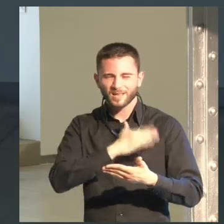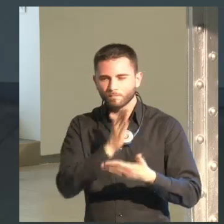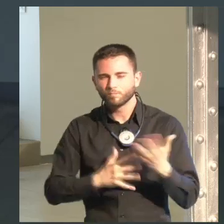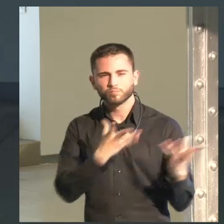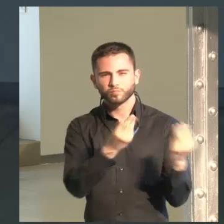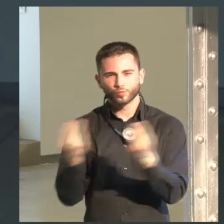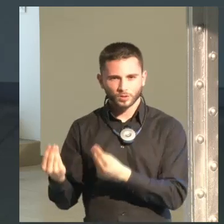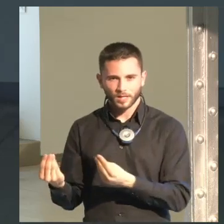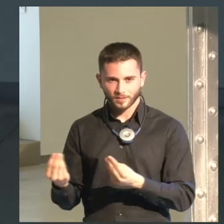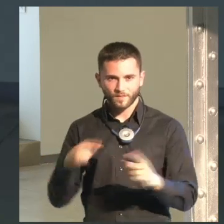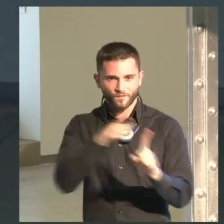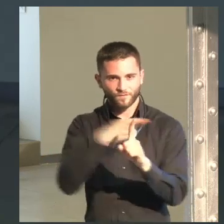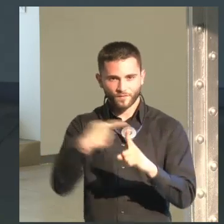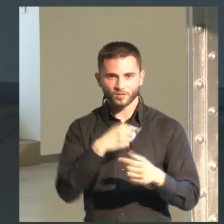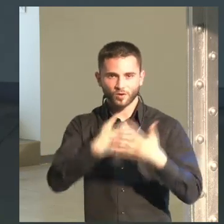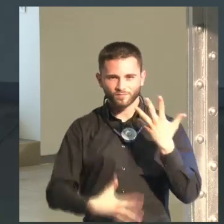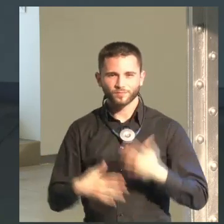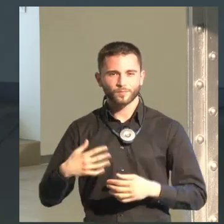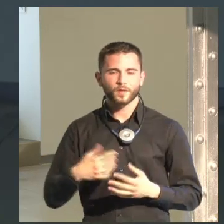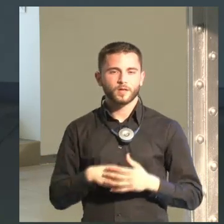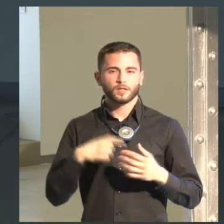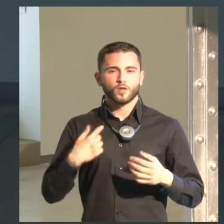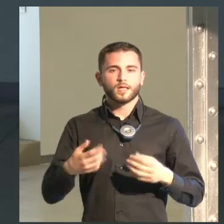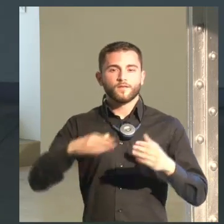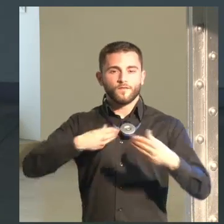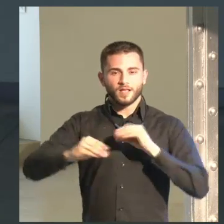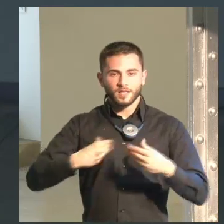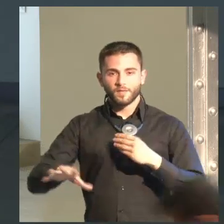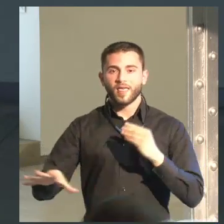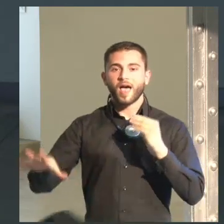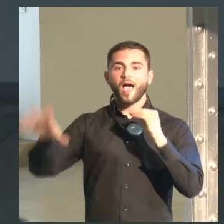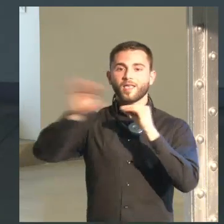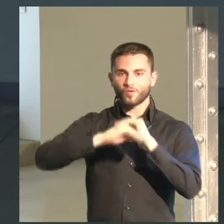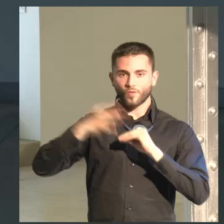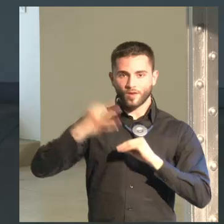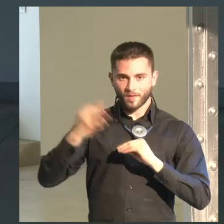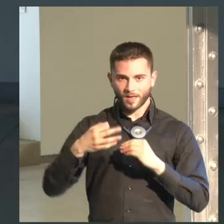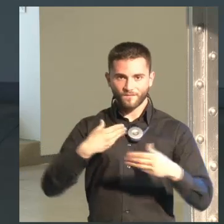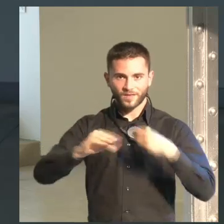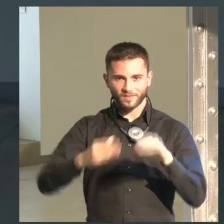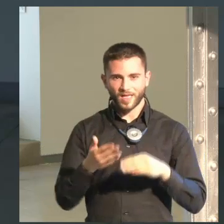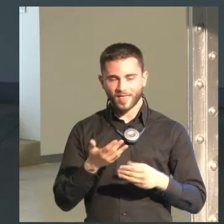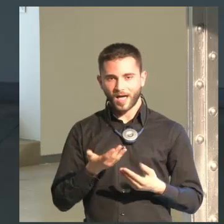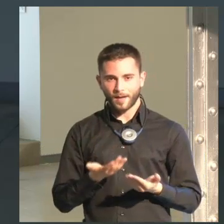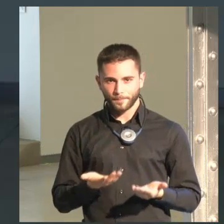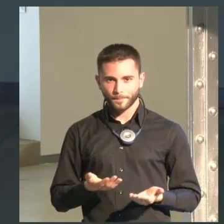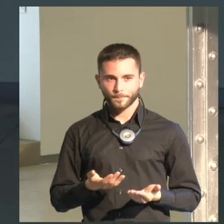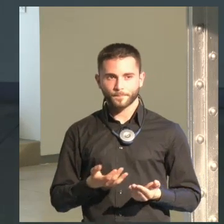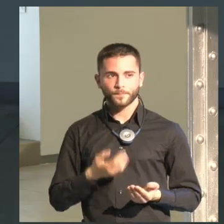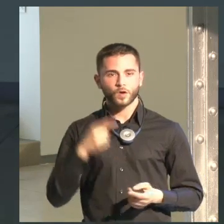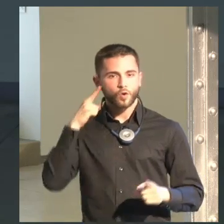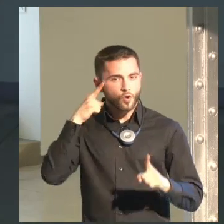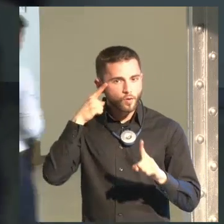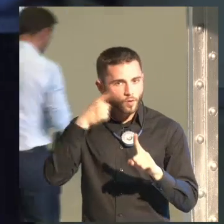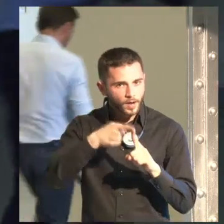agentes, que tiene que incluir la flexibilidad suficiente para ir